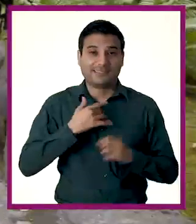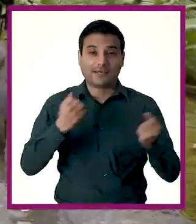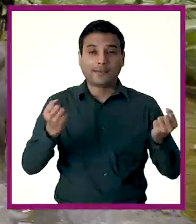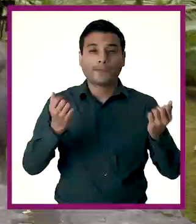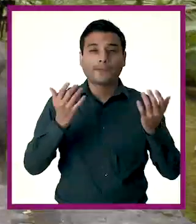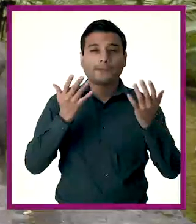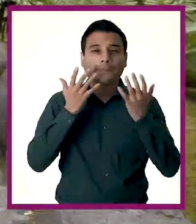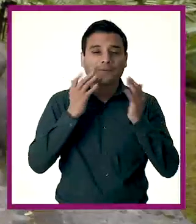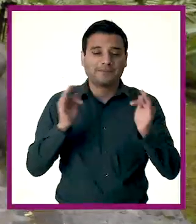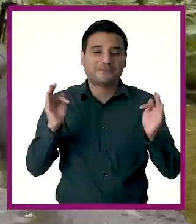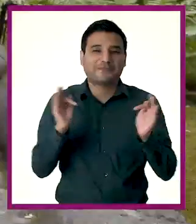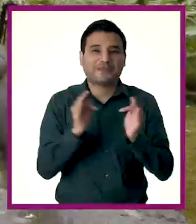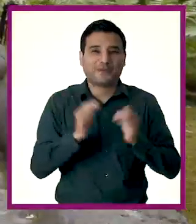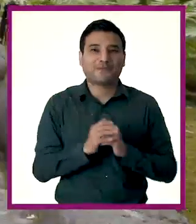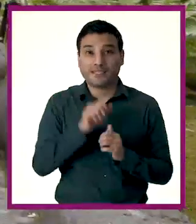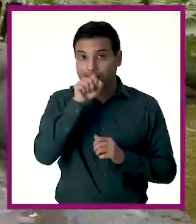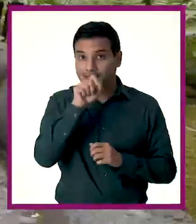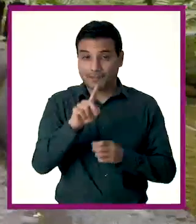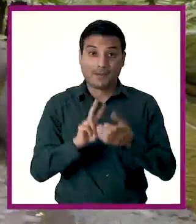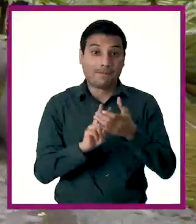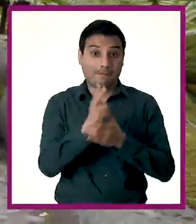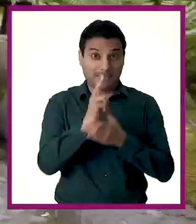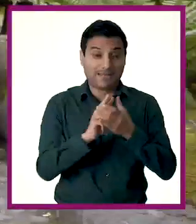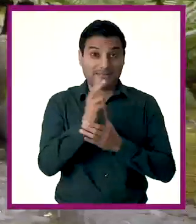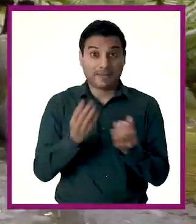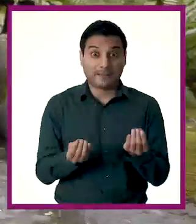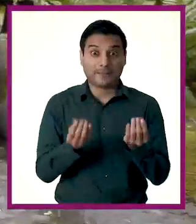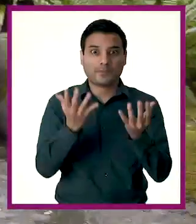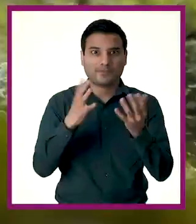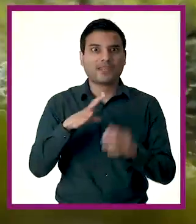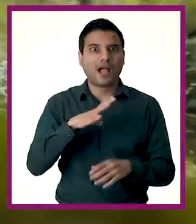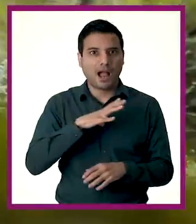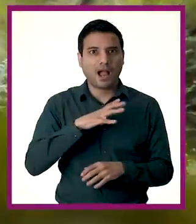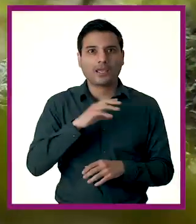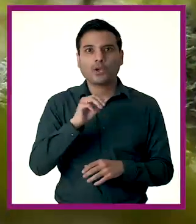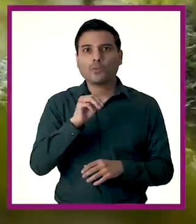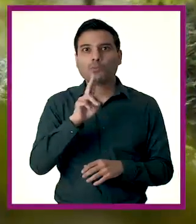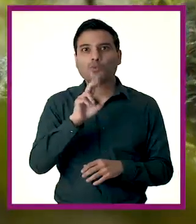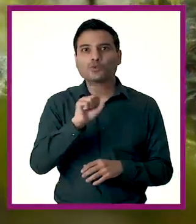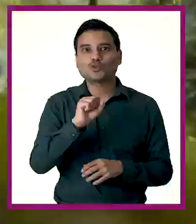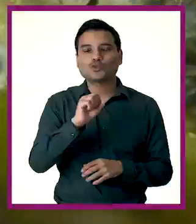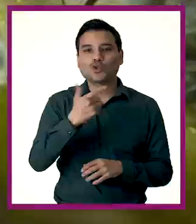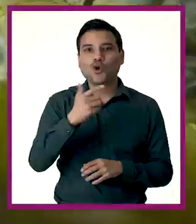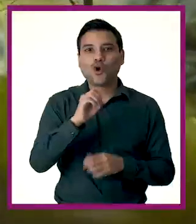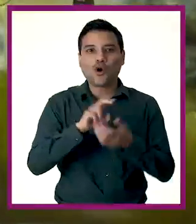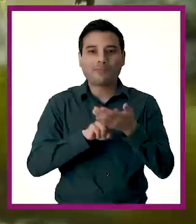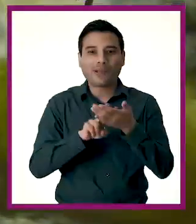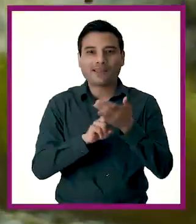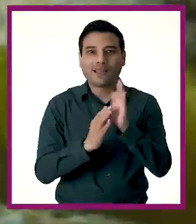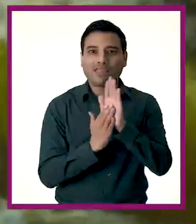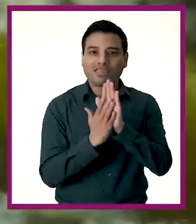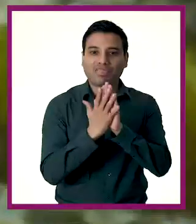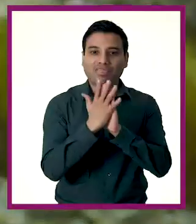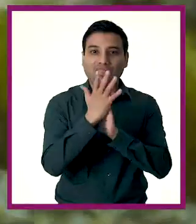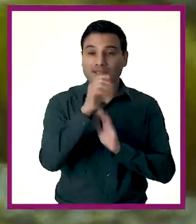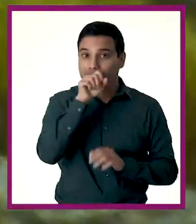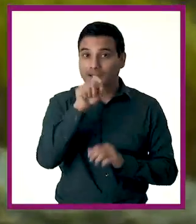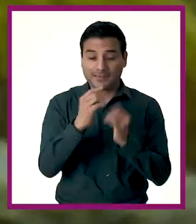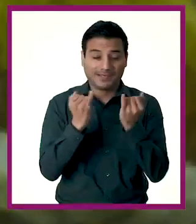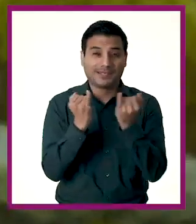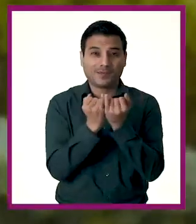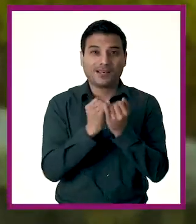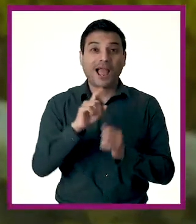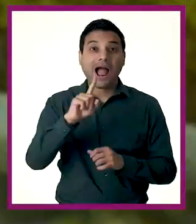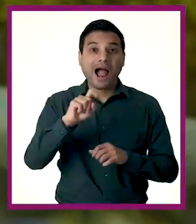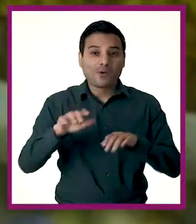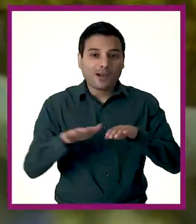fresco la humedad, definitivamente, el tipo de plantas que tenemos aquí. También. Sí, con musgo casi todos los árboles, ¿no? Pero el sonido del agua también